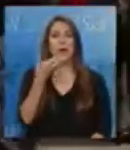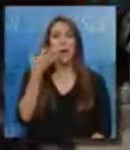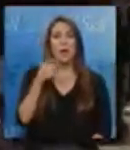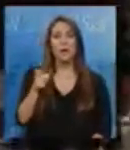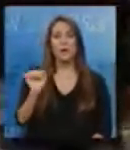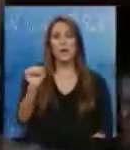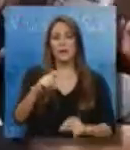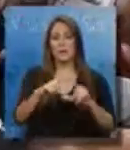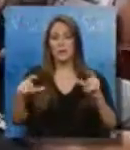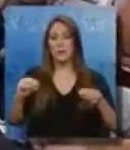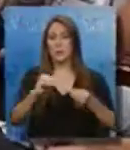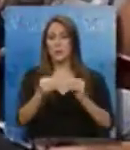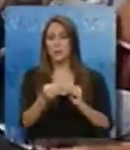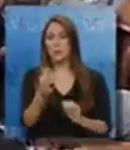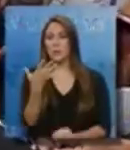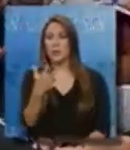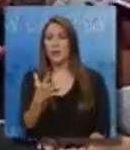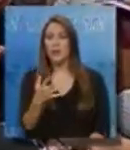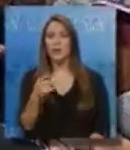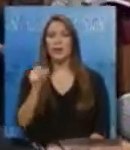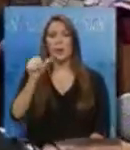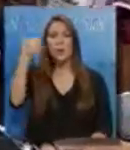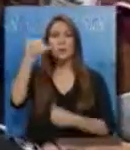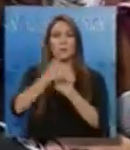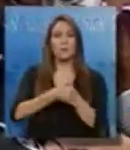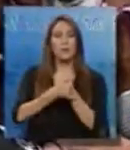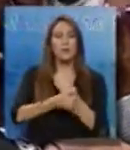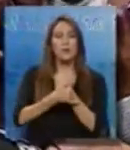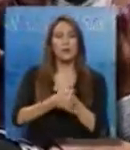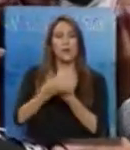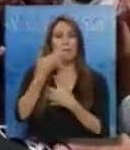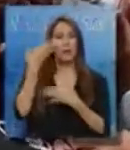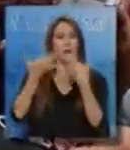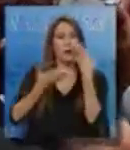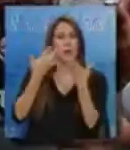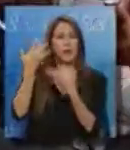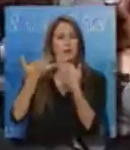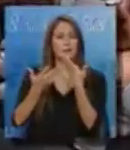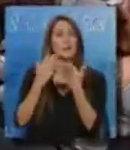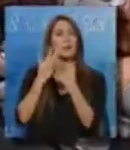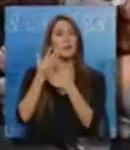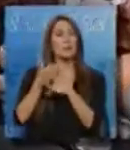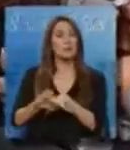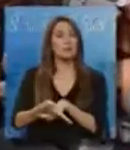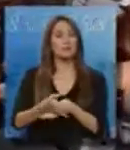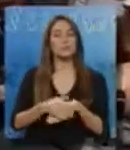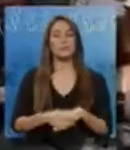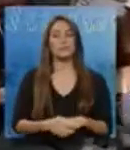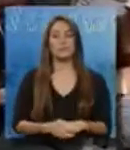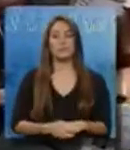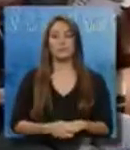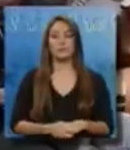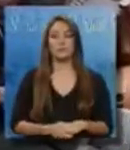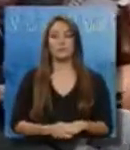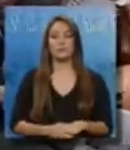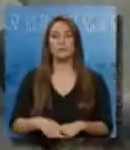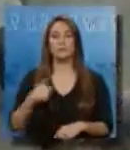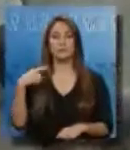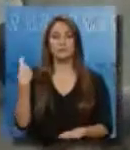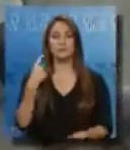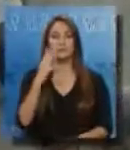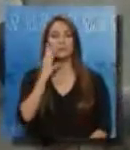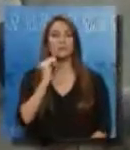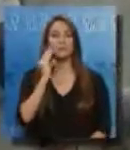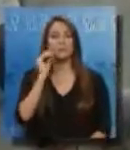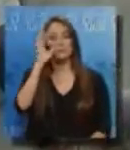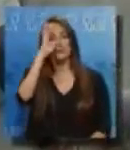sin placas, ciudadanos con acento extranjero y una serie de cosas más. Luego de eso, obviamente, ya un poco la experiencia que tienen